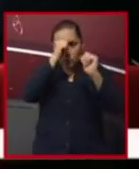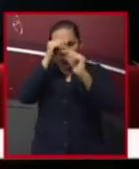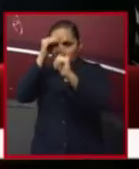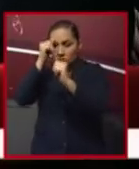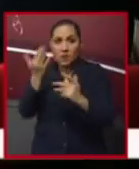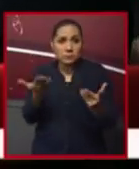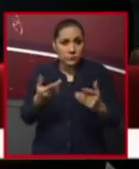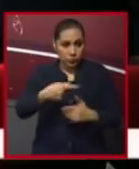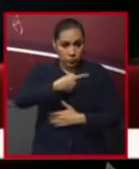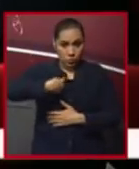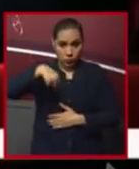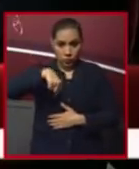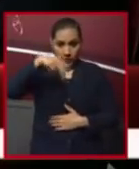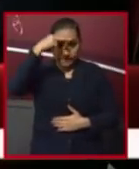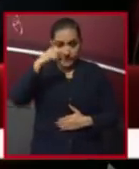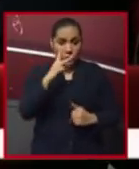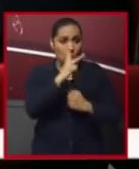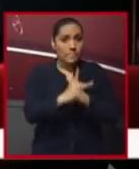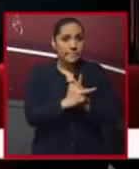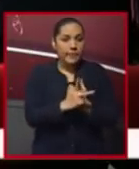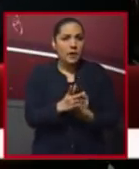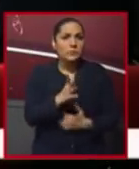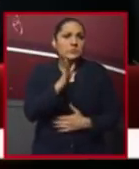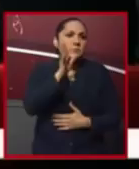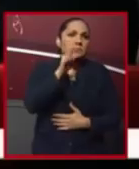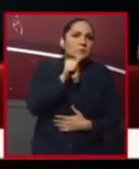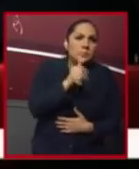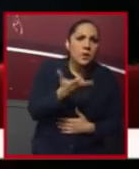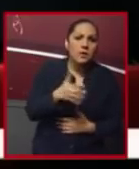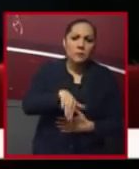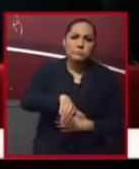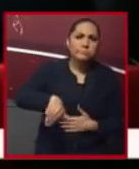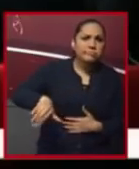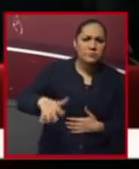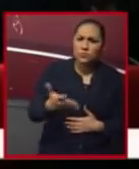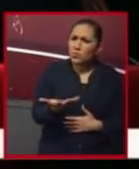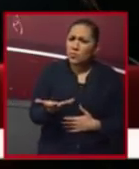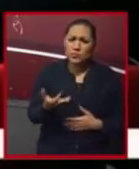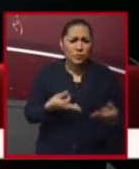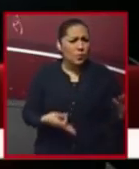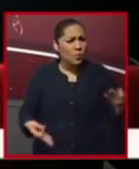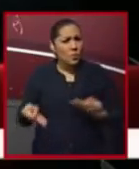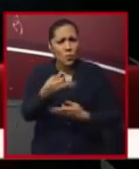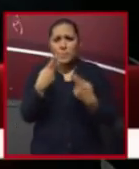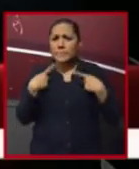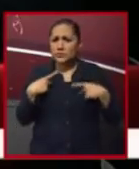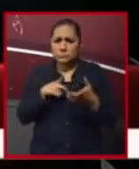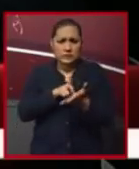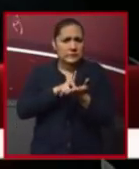desincentivar, pues están en su derecho, ¿no? O sea, todos tienen derecho al libre tránsito.